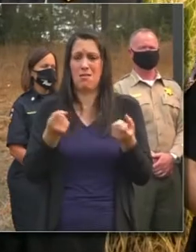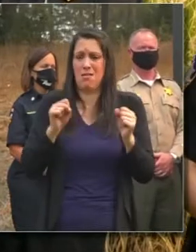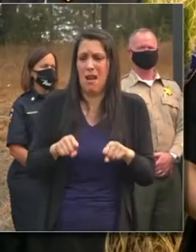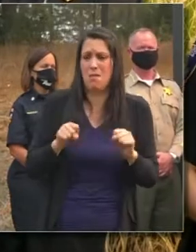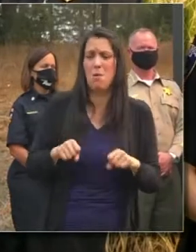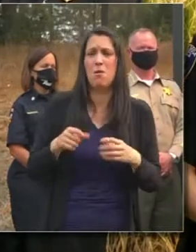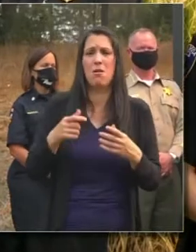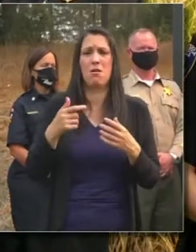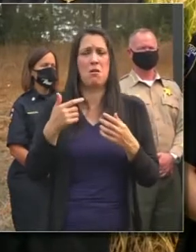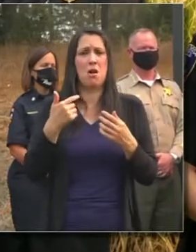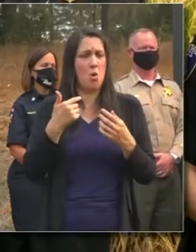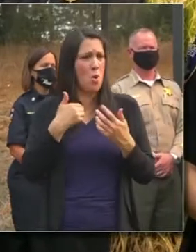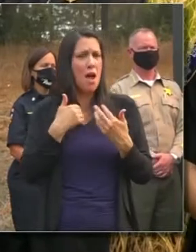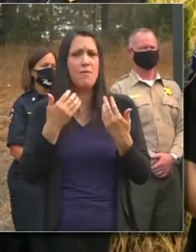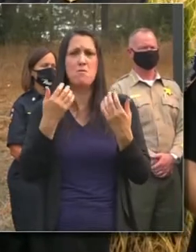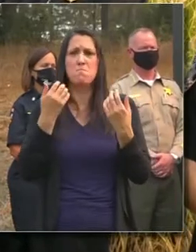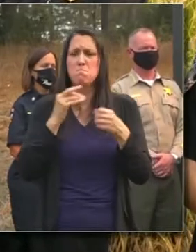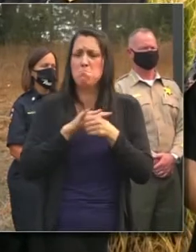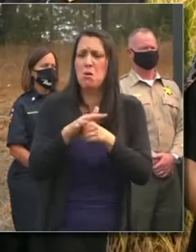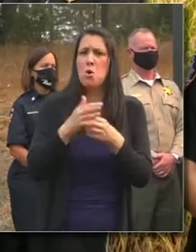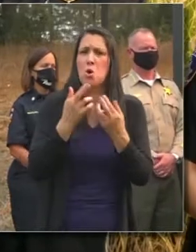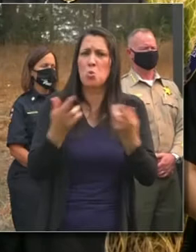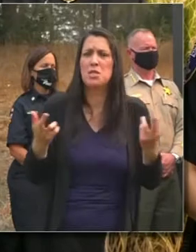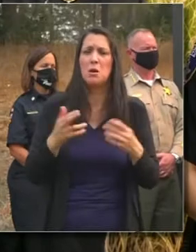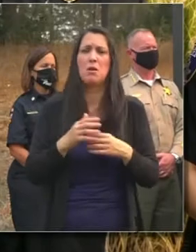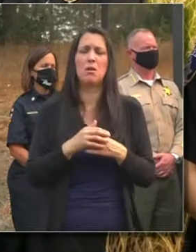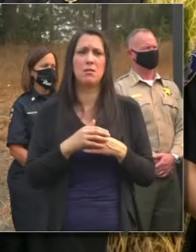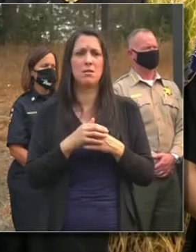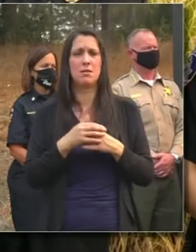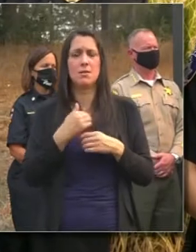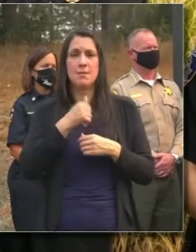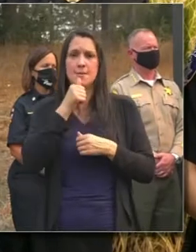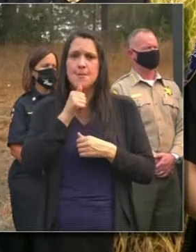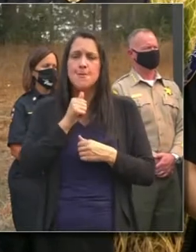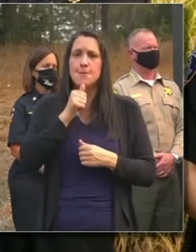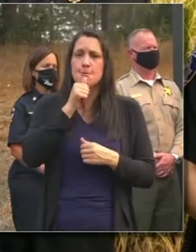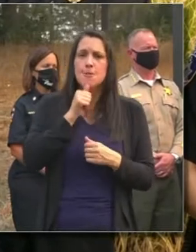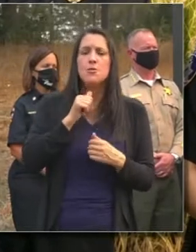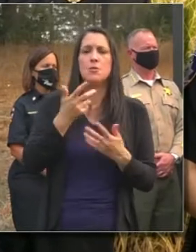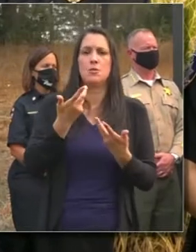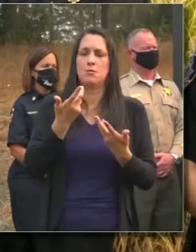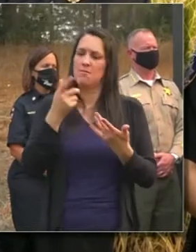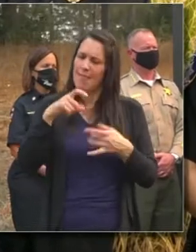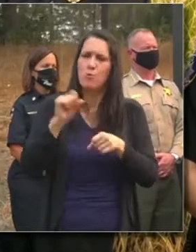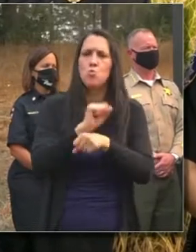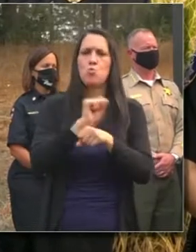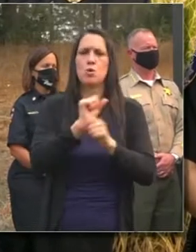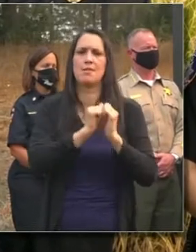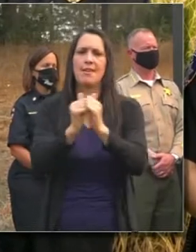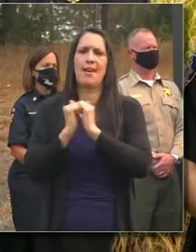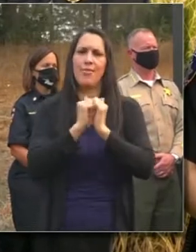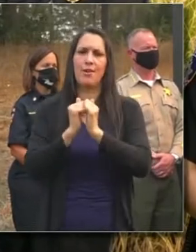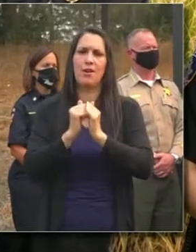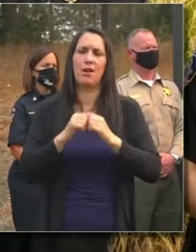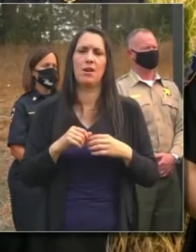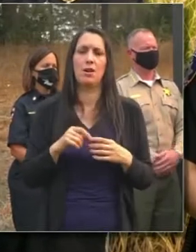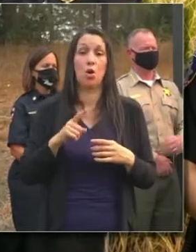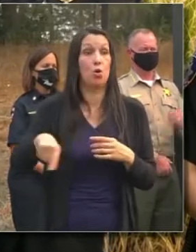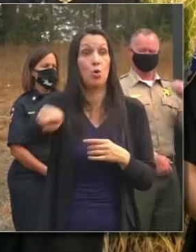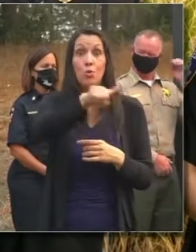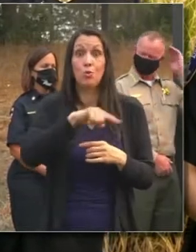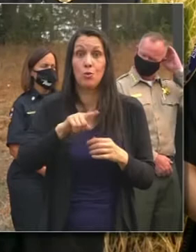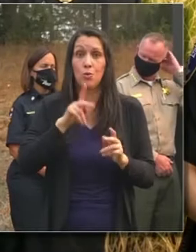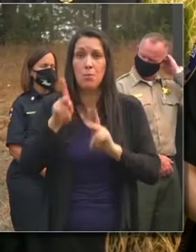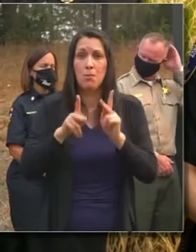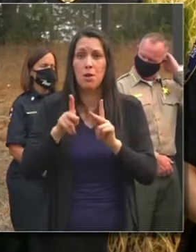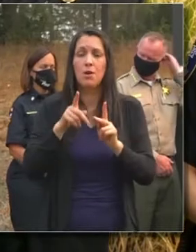capaz y con tantos recursos y con tanta experiencia como nosotros estamos teniendo que trabajar juntos y navegando esto